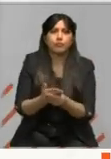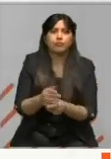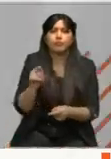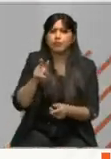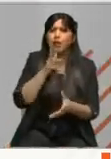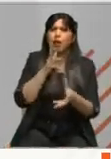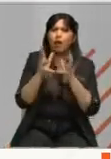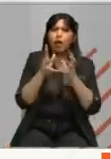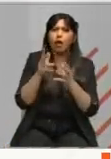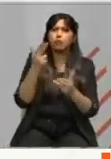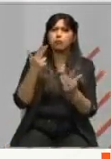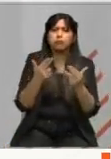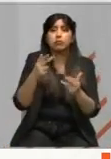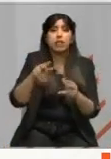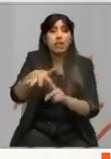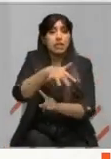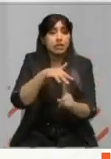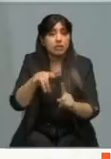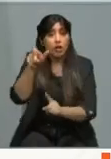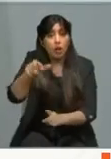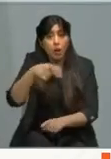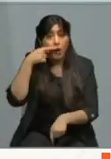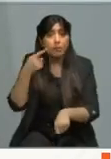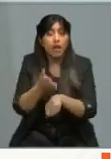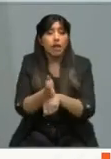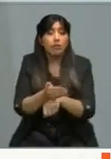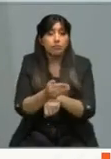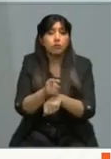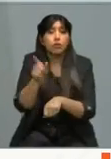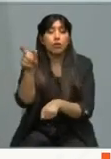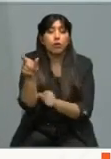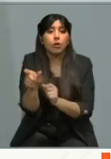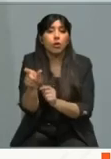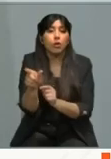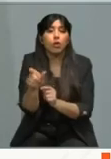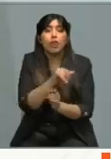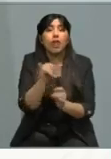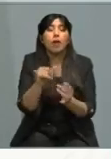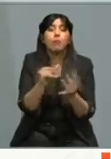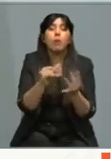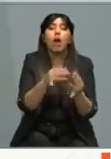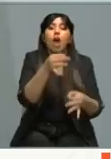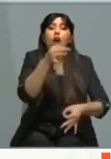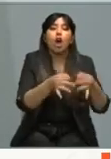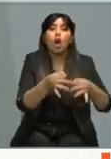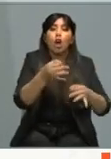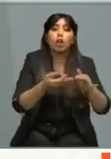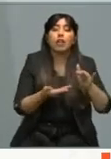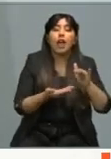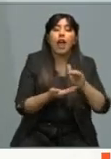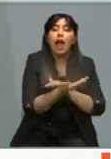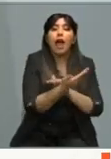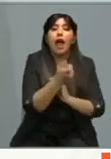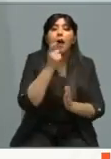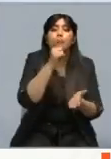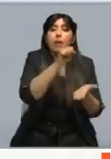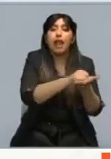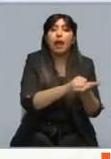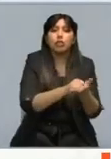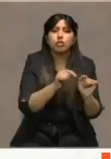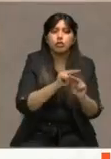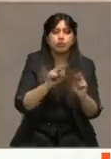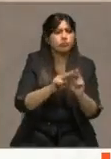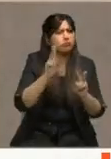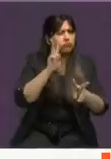Siguen sumando capítulos el caso del juez de Arica, Héctor Barraza, luego que la Corte de Apelaciones de Arica abriera una investigación administrativa